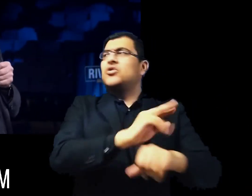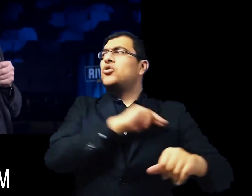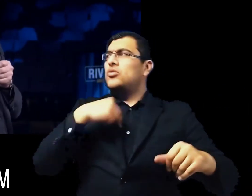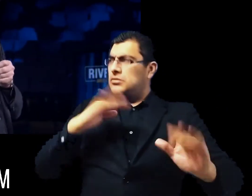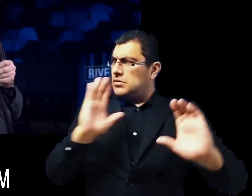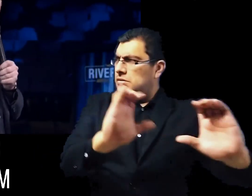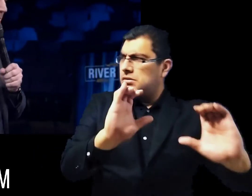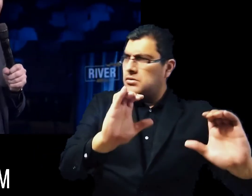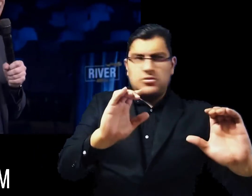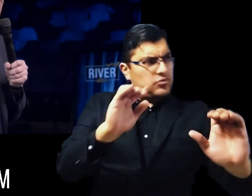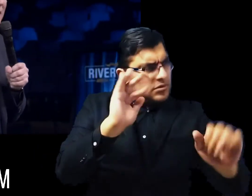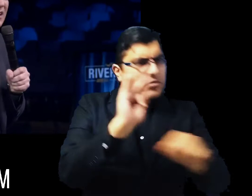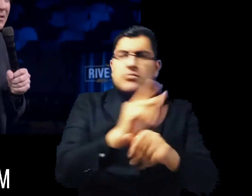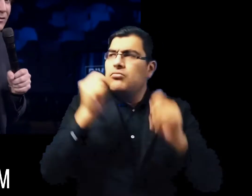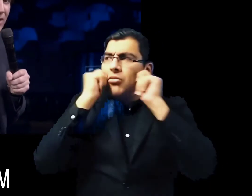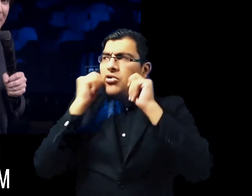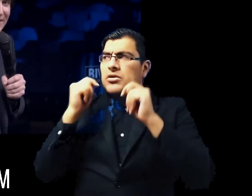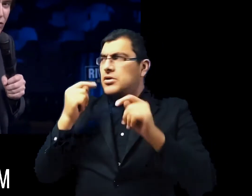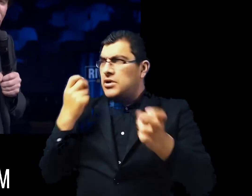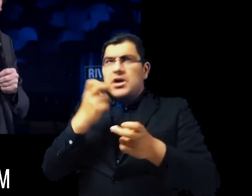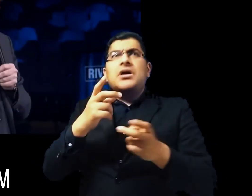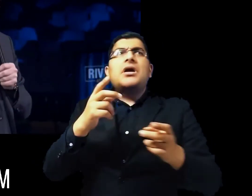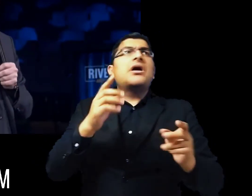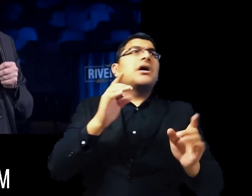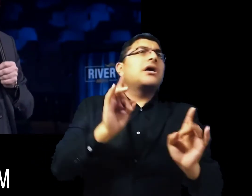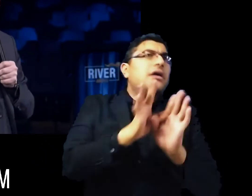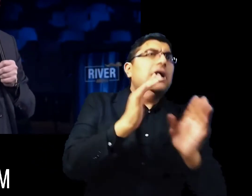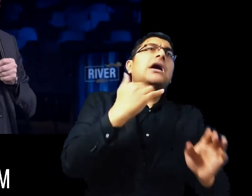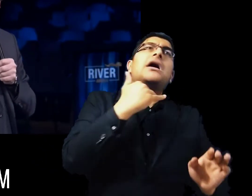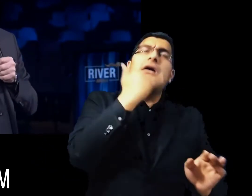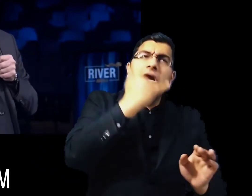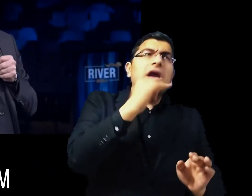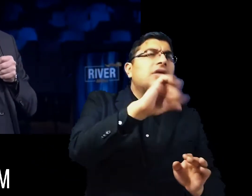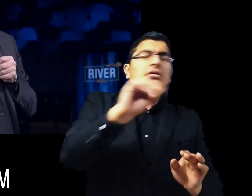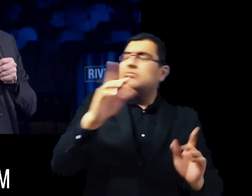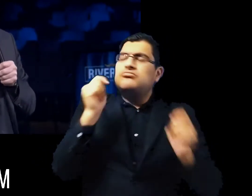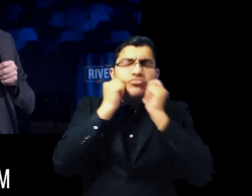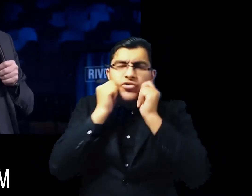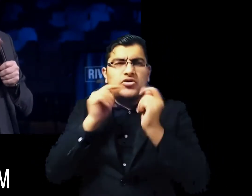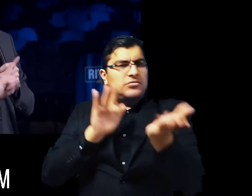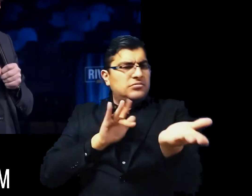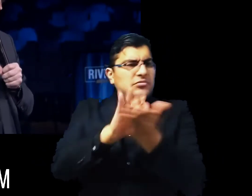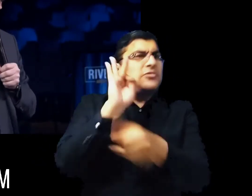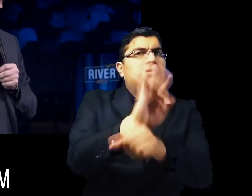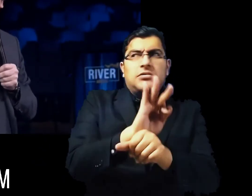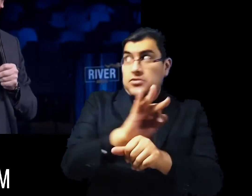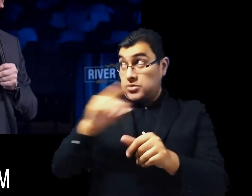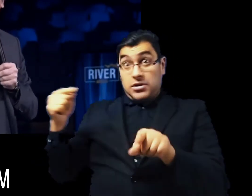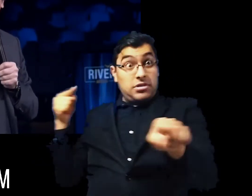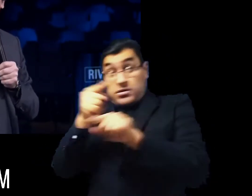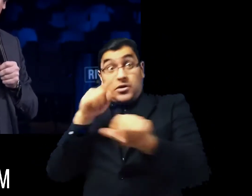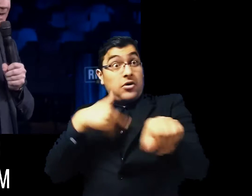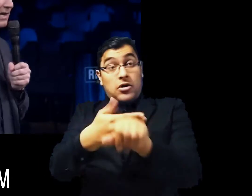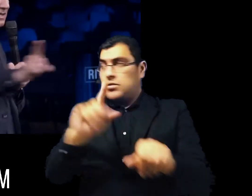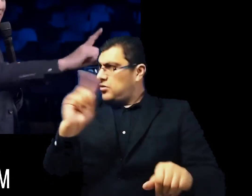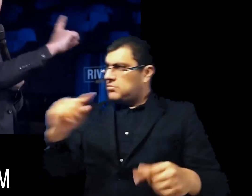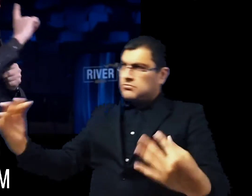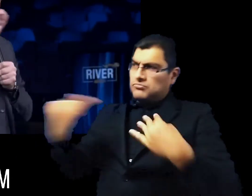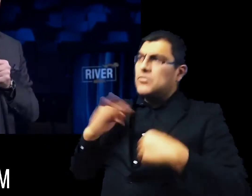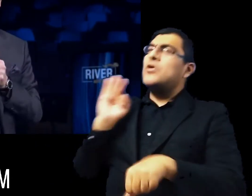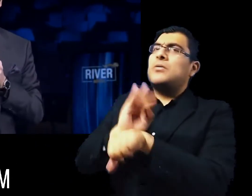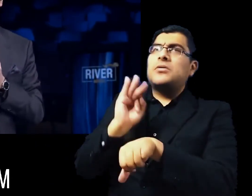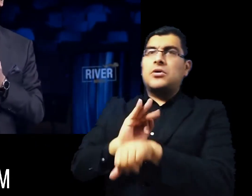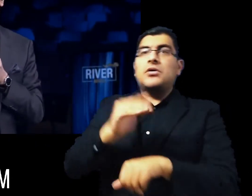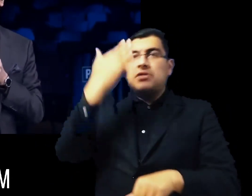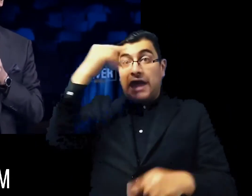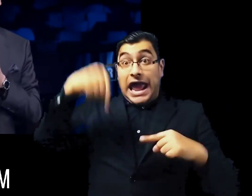herido, independientemente si metió la pata o no. Ojo que es nuestro, se meten con uno, se meten con todos. Acá la iglesia sabe que yo